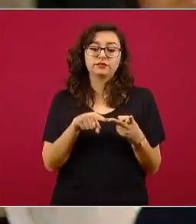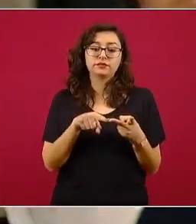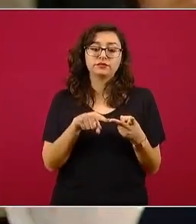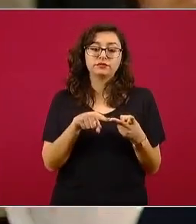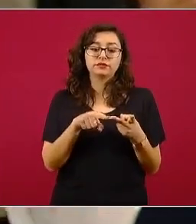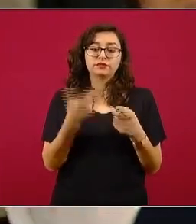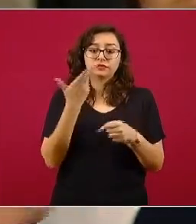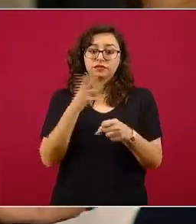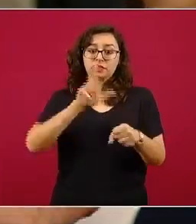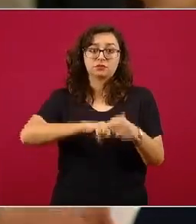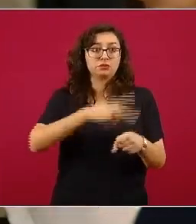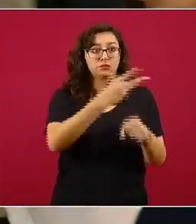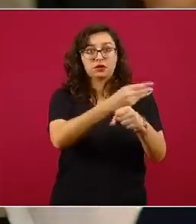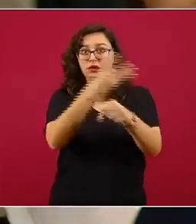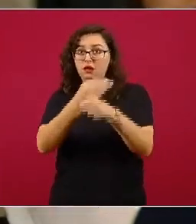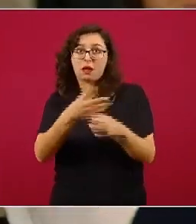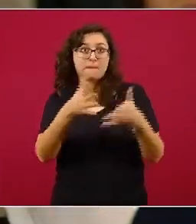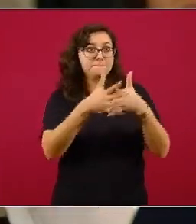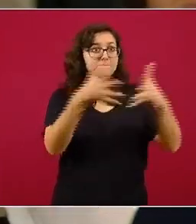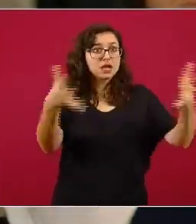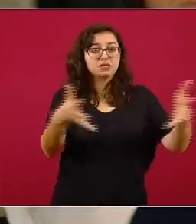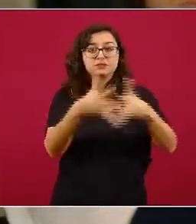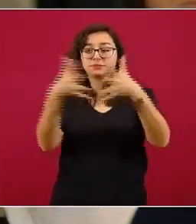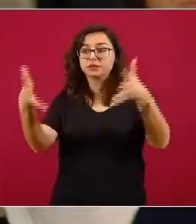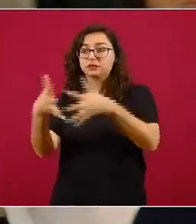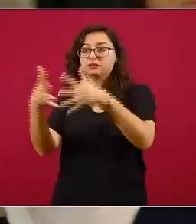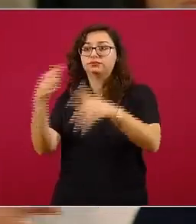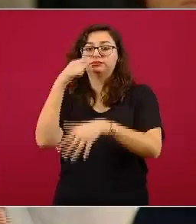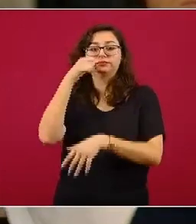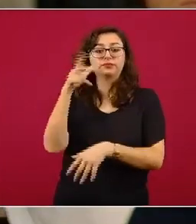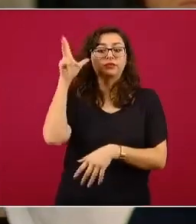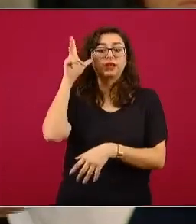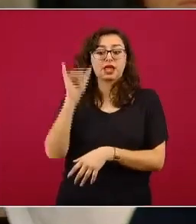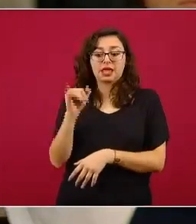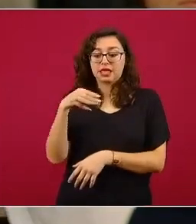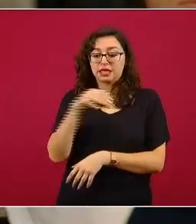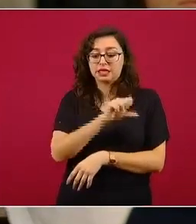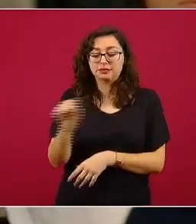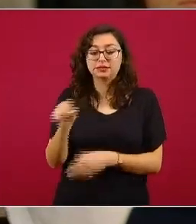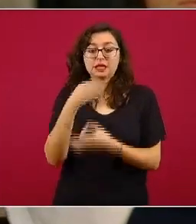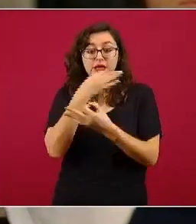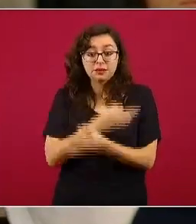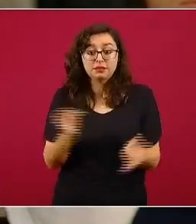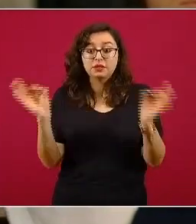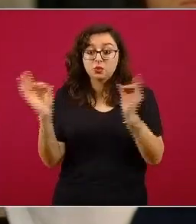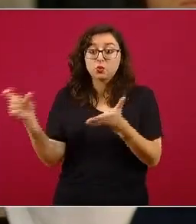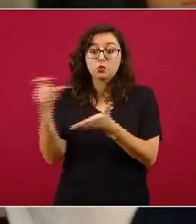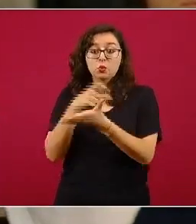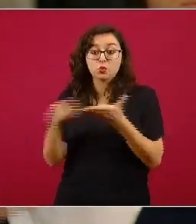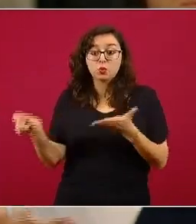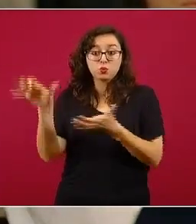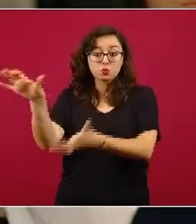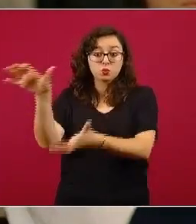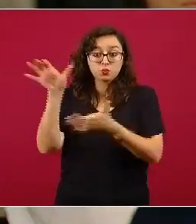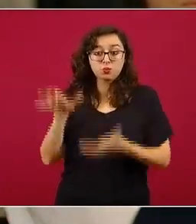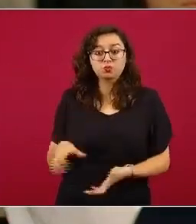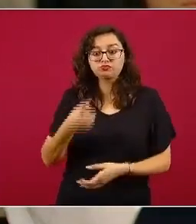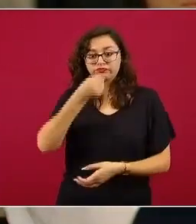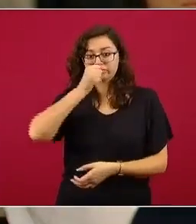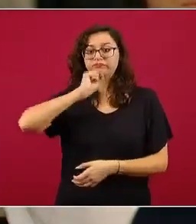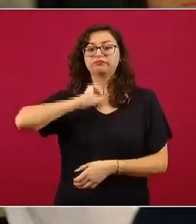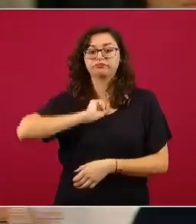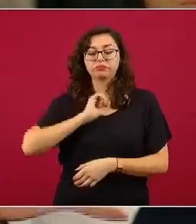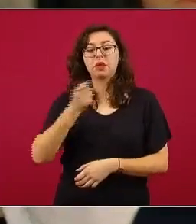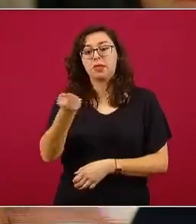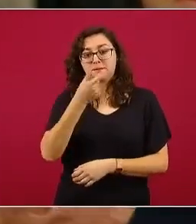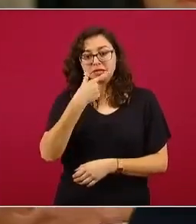de infraestructura. Antier el IMSS declaró que iban a comprar insumos para intubación, medicamentos que se necesitan